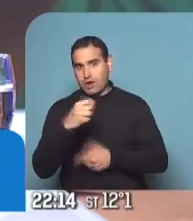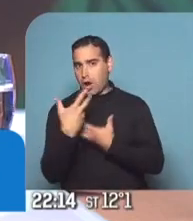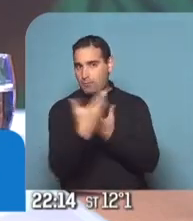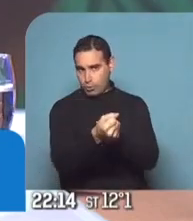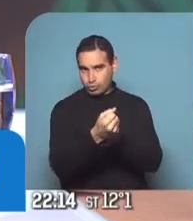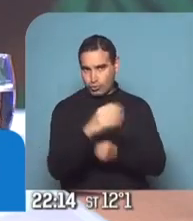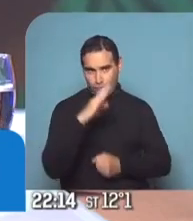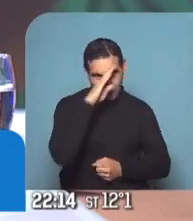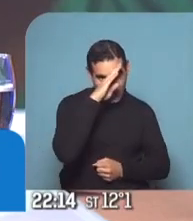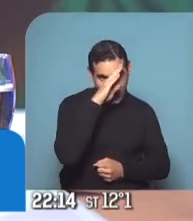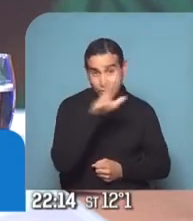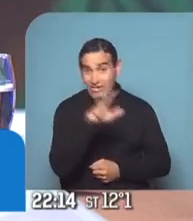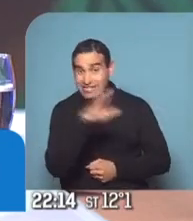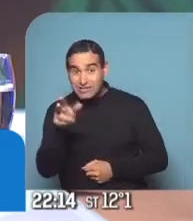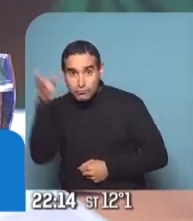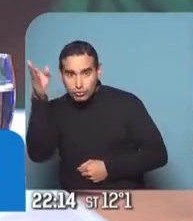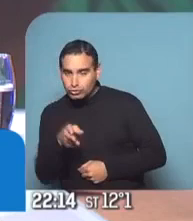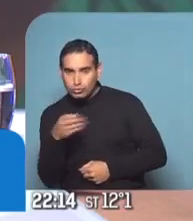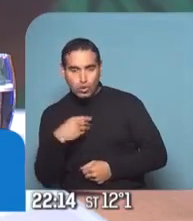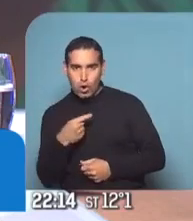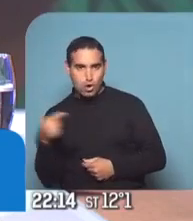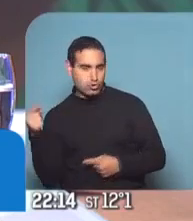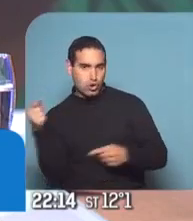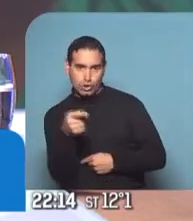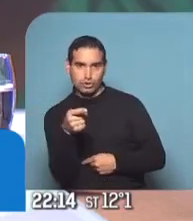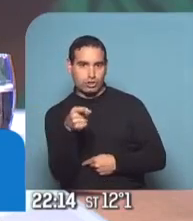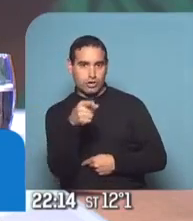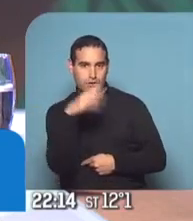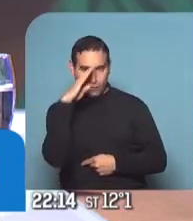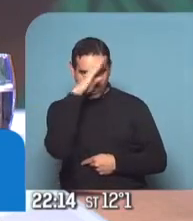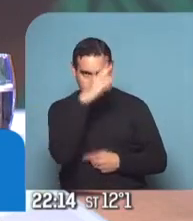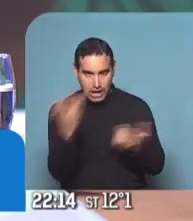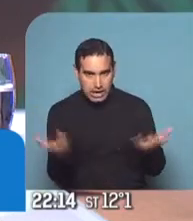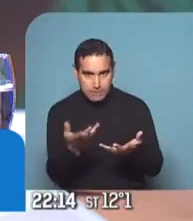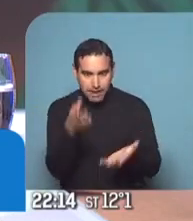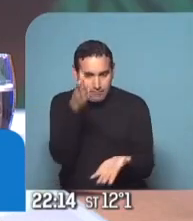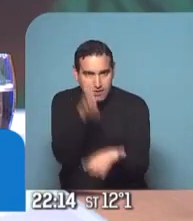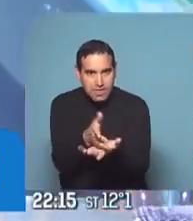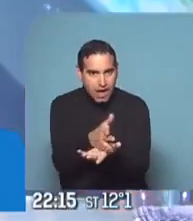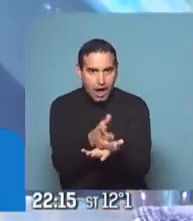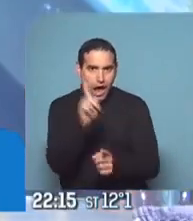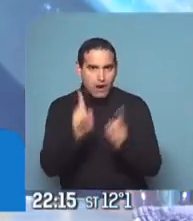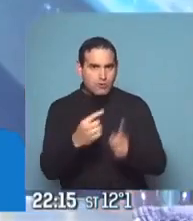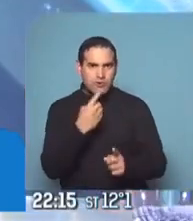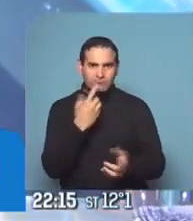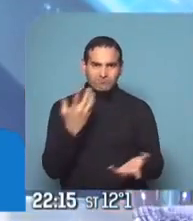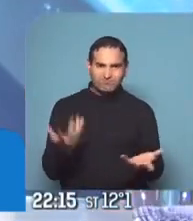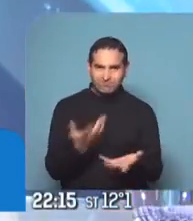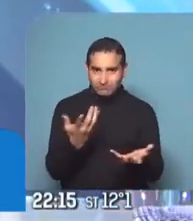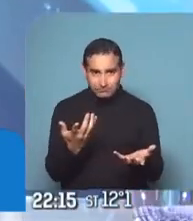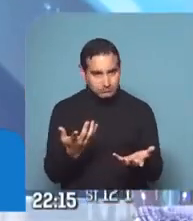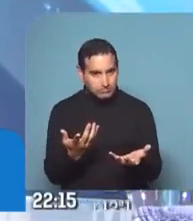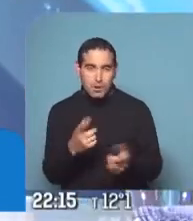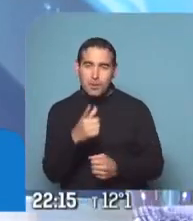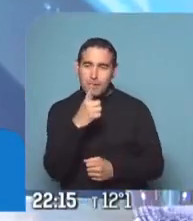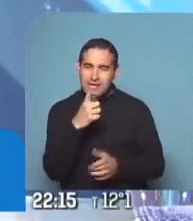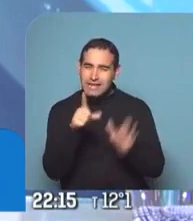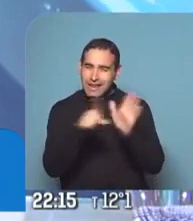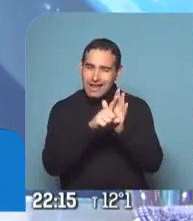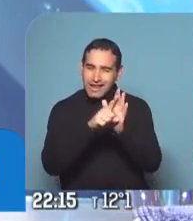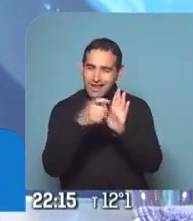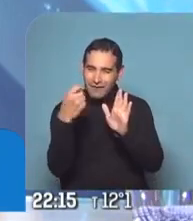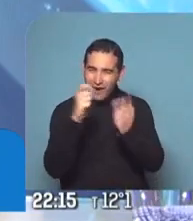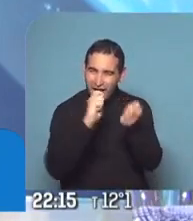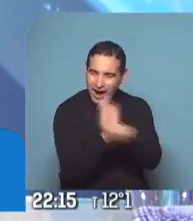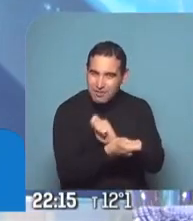y un 33% está totalmente en contra, y en el medio hay quienes lo califican de regular. Y parecería que esta reforma previsional es el